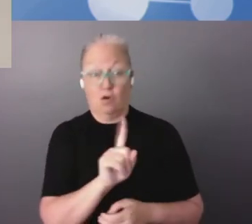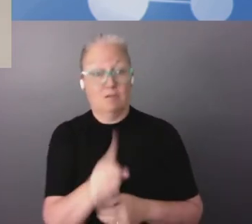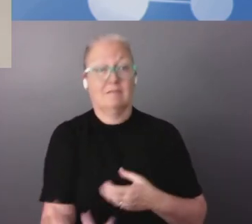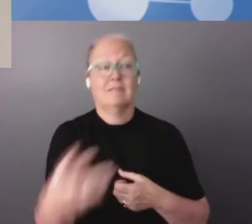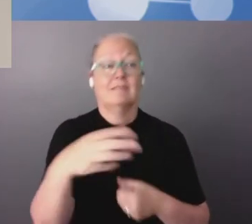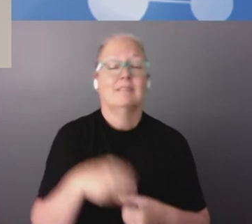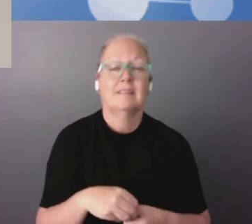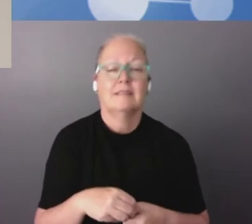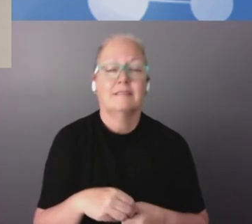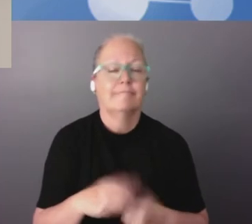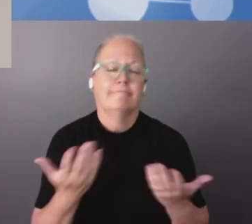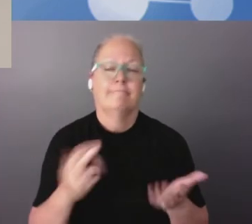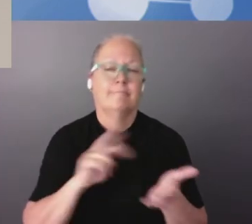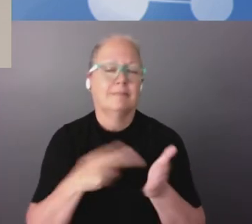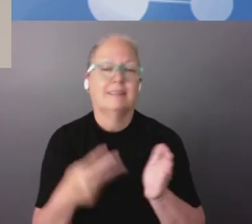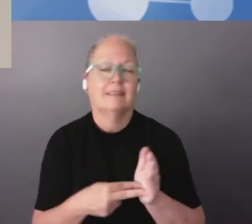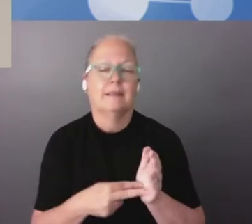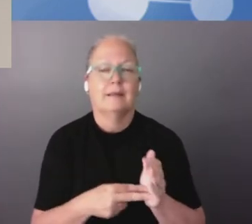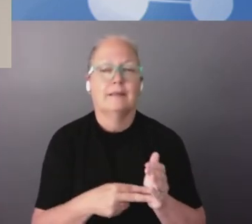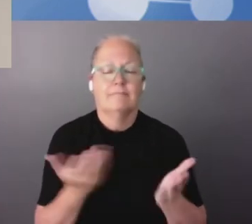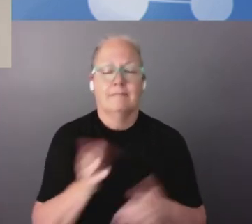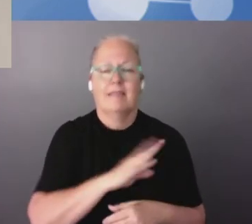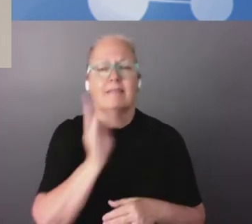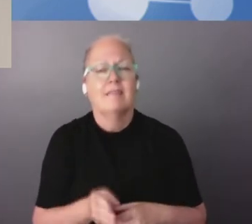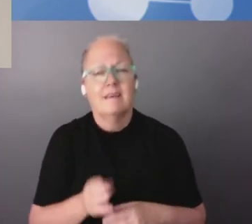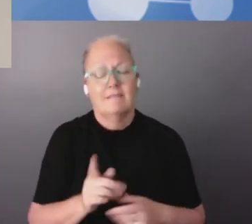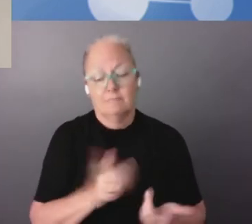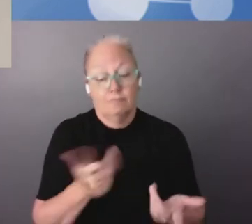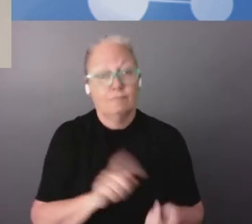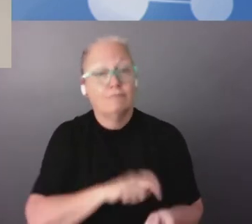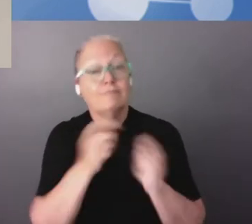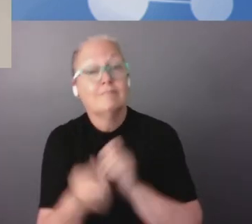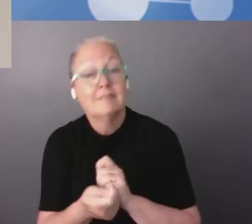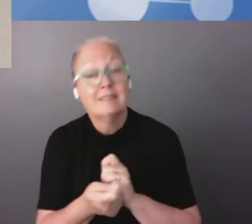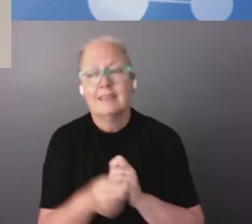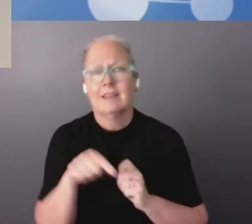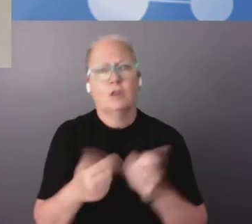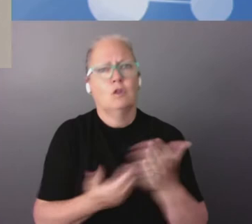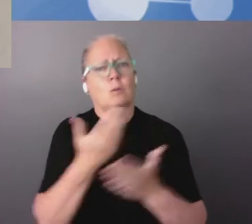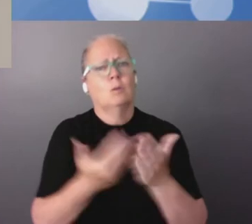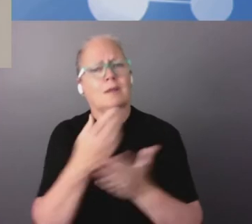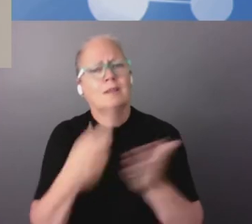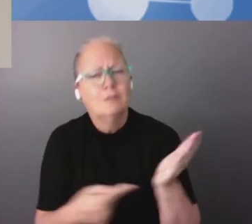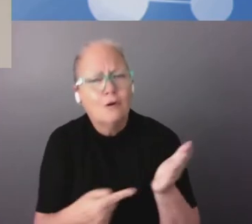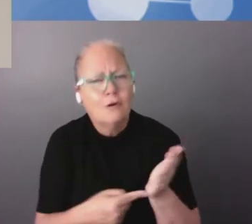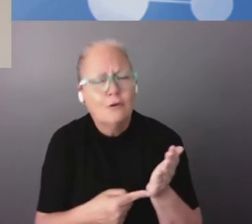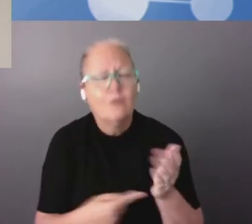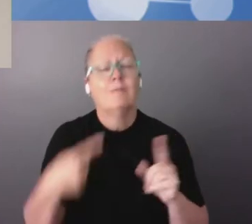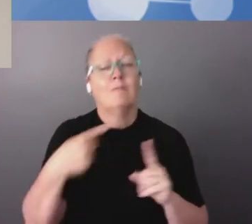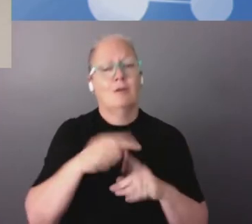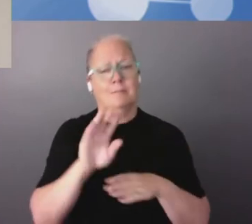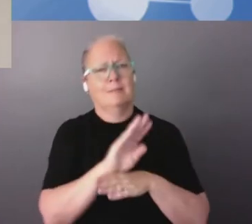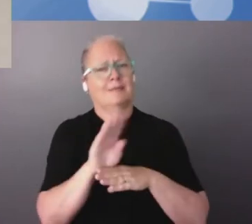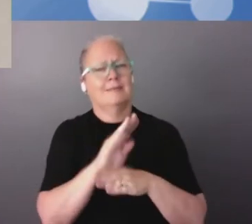tiempo en el centro de nuevas tecnologías, una ciudad de grandes eventos y el centro de encuentros empresariales.